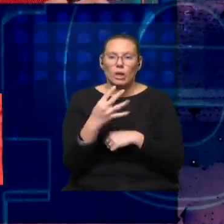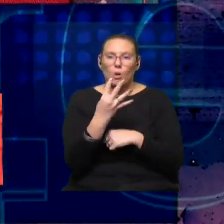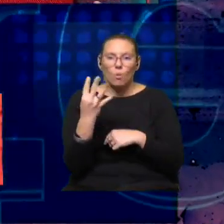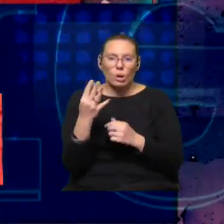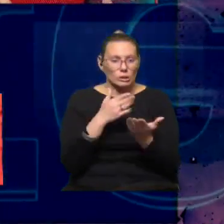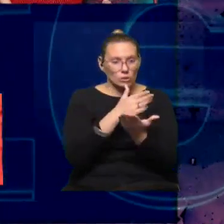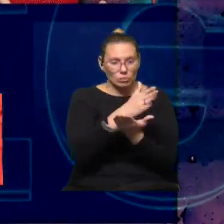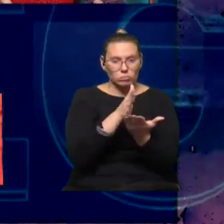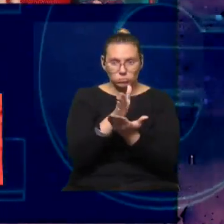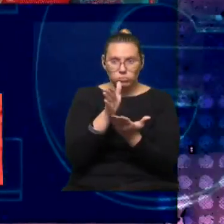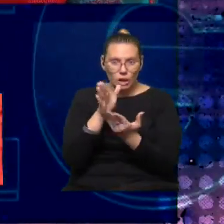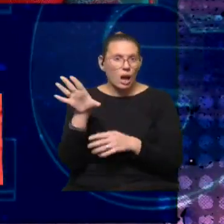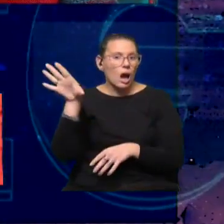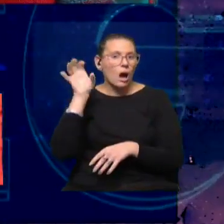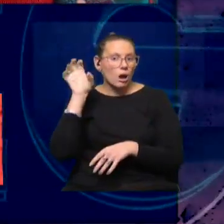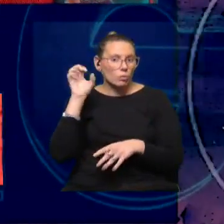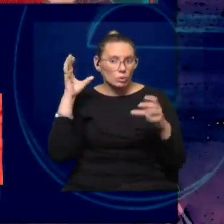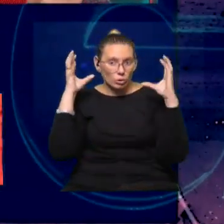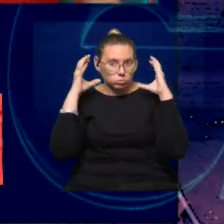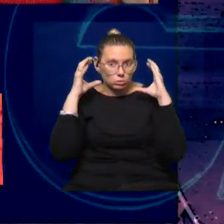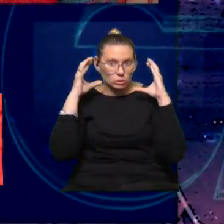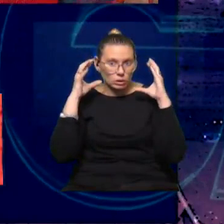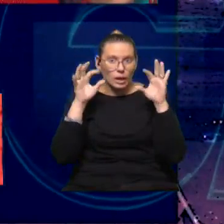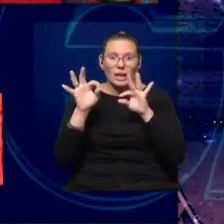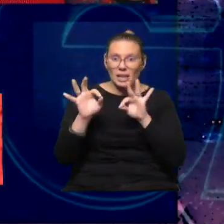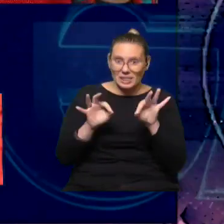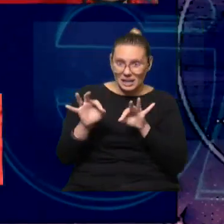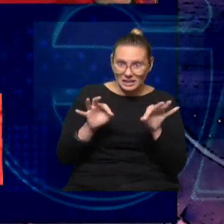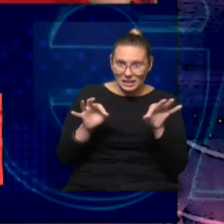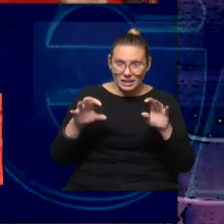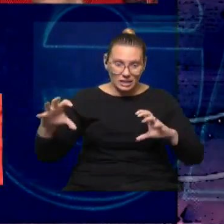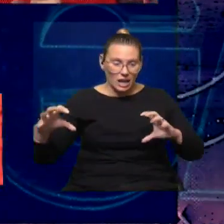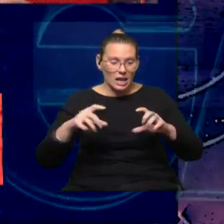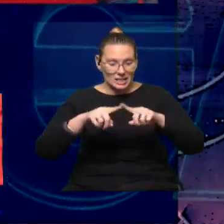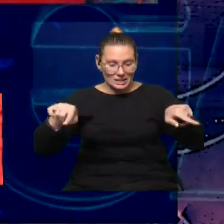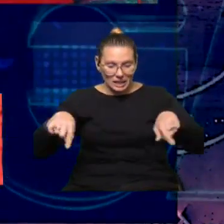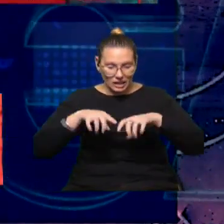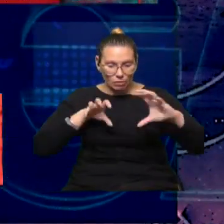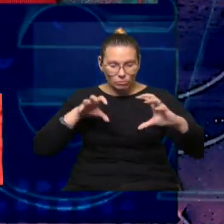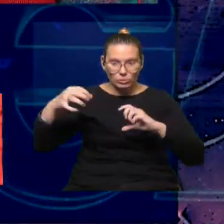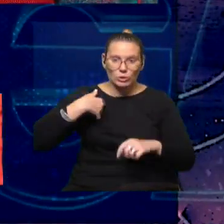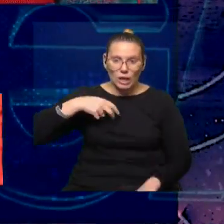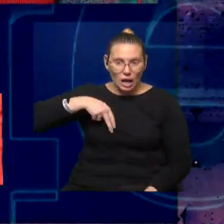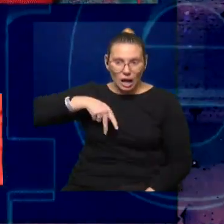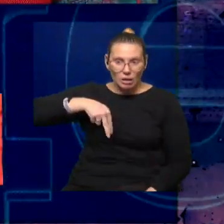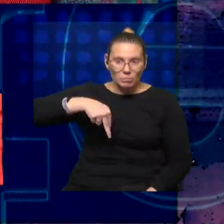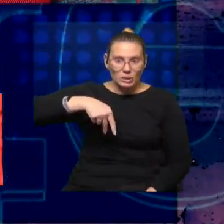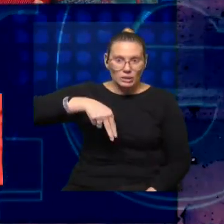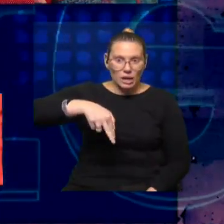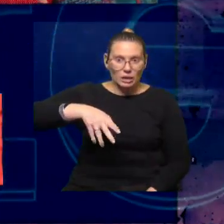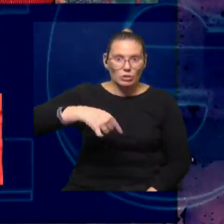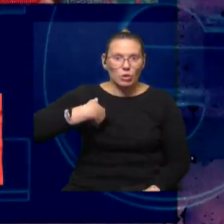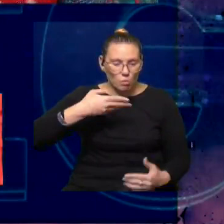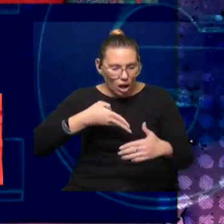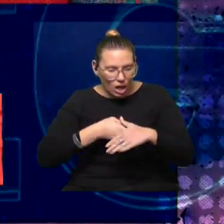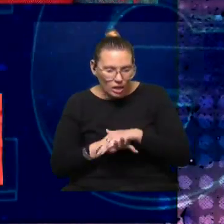canales diferentes de audio estratégicamente puestos en la sala entonces uno camina por ahí estás adentro